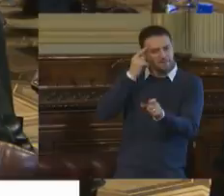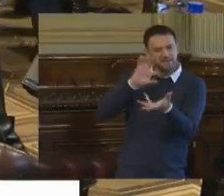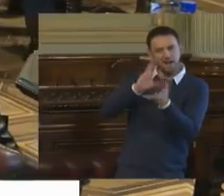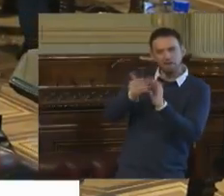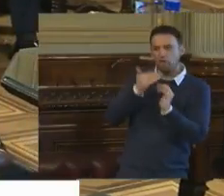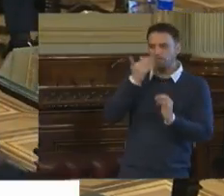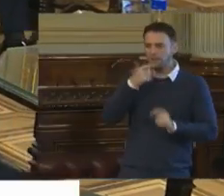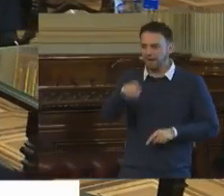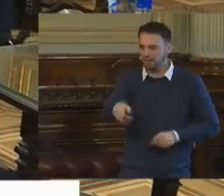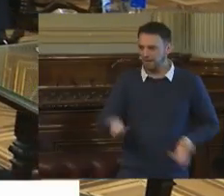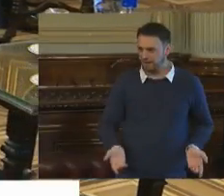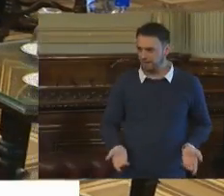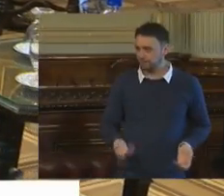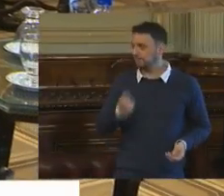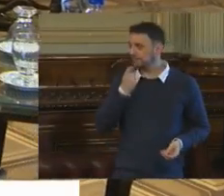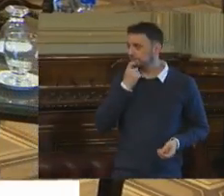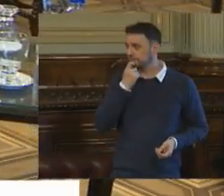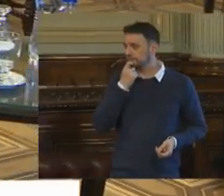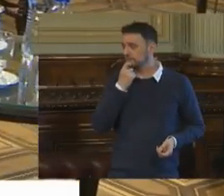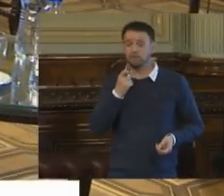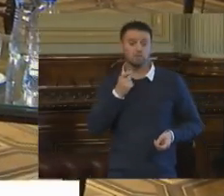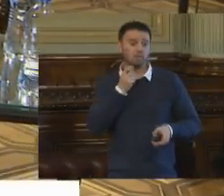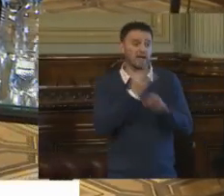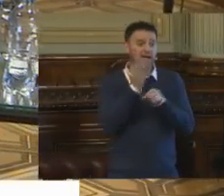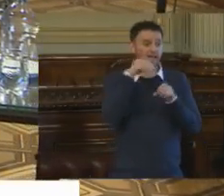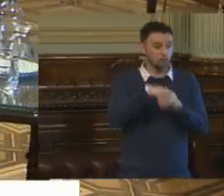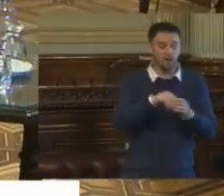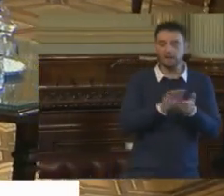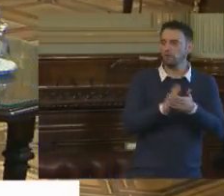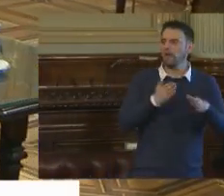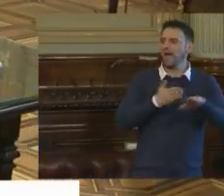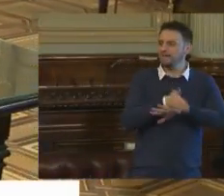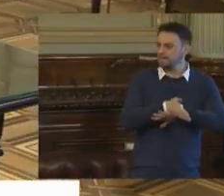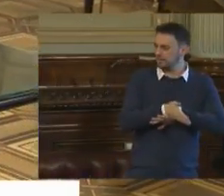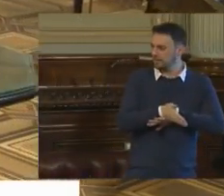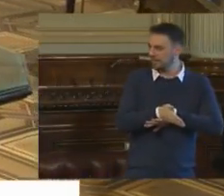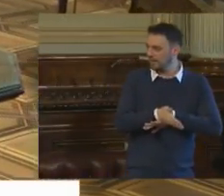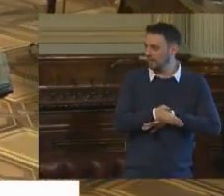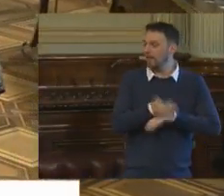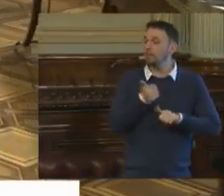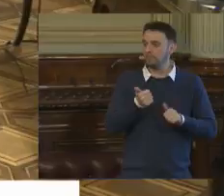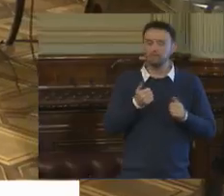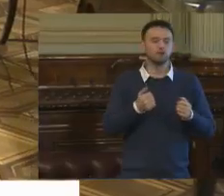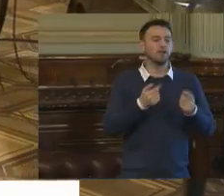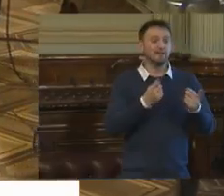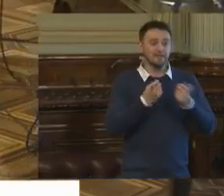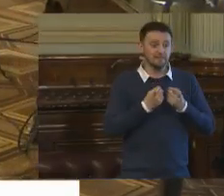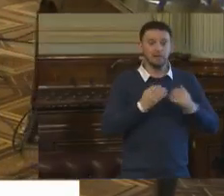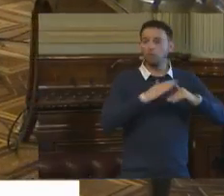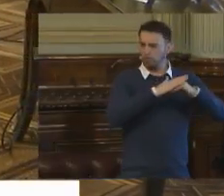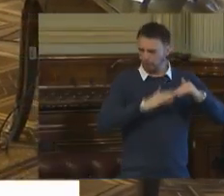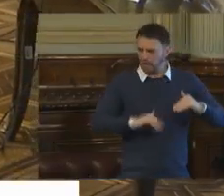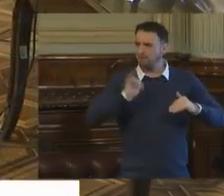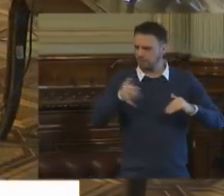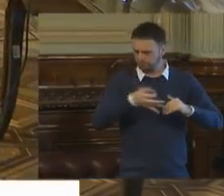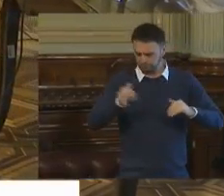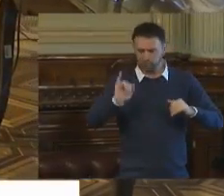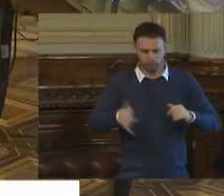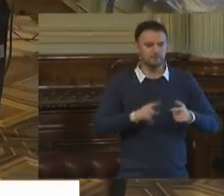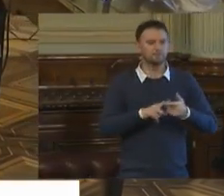así que si estamos hablando por ejemplo en un ámbito común y educativo de la accesibilidad deberíamos contar con elementos de accesibilidad física